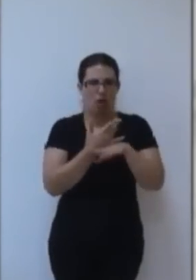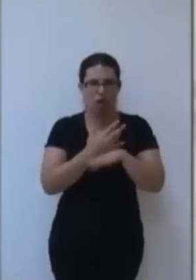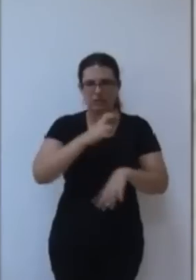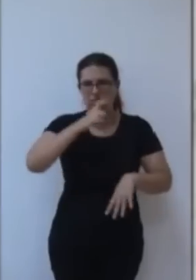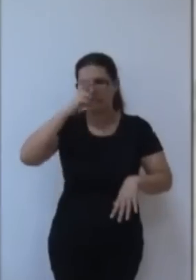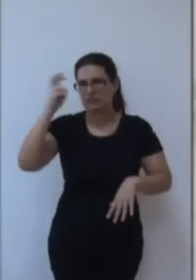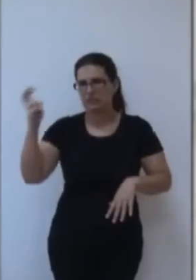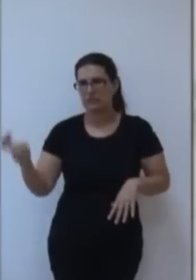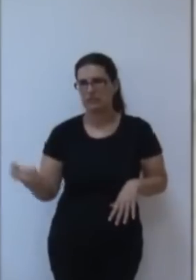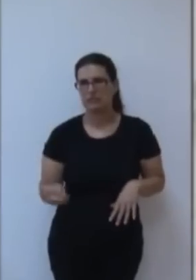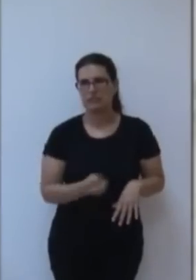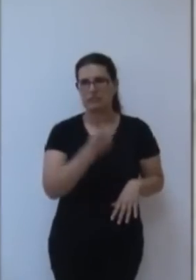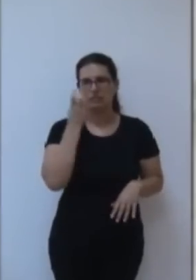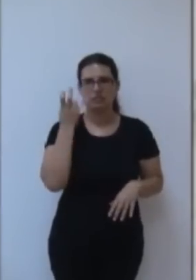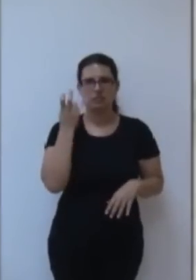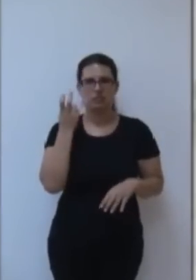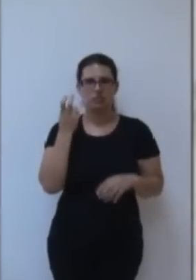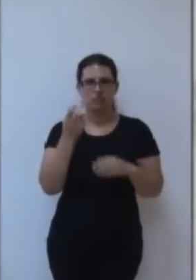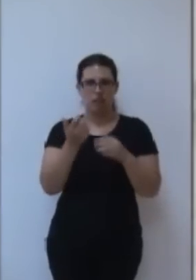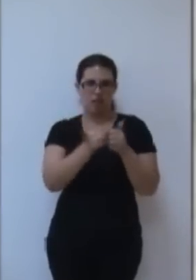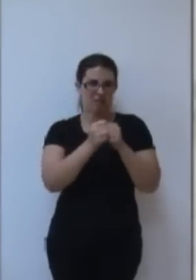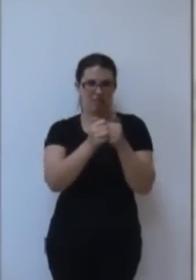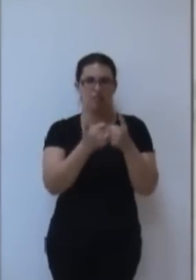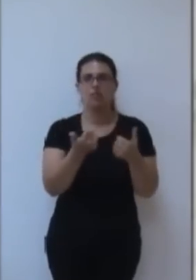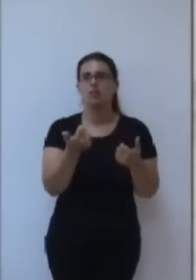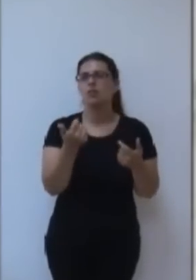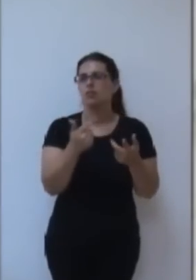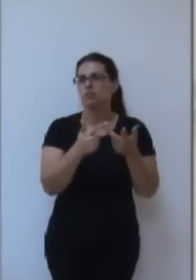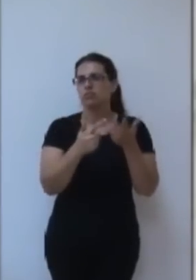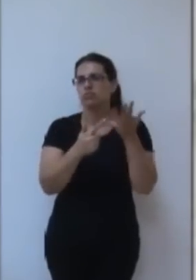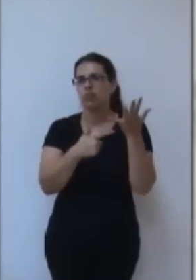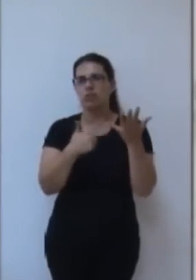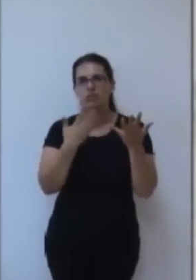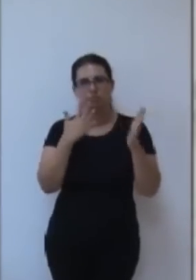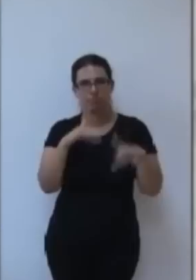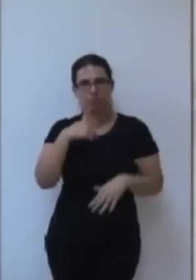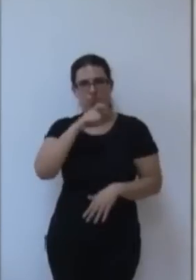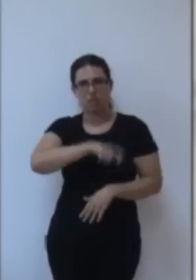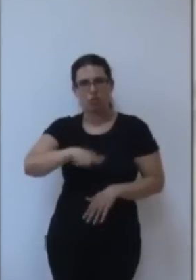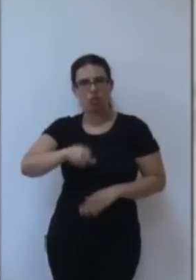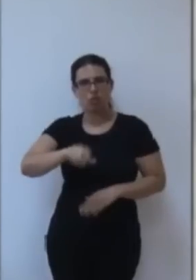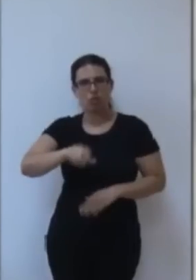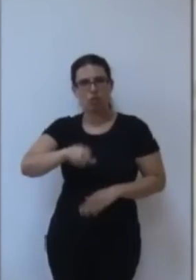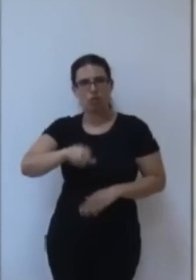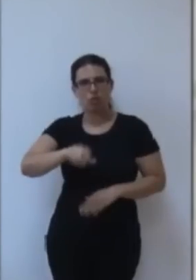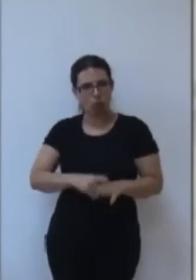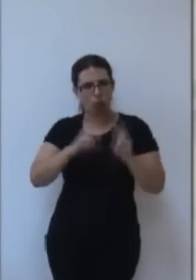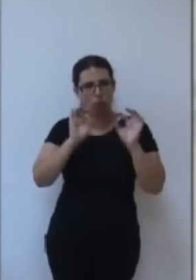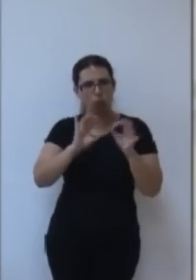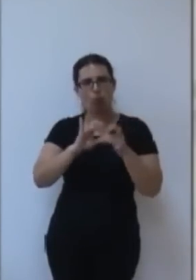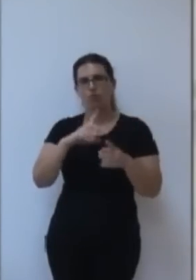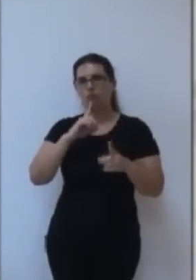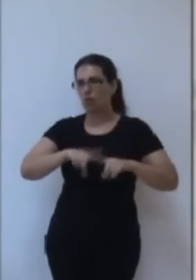en una u otra de las 3, 4 que hay marcas que hay en el mundo. O sea, al final son personas que tienen su ocio, tienen sus familias, tienen